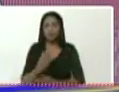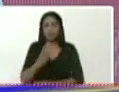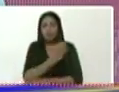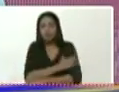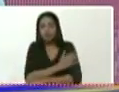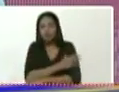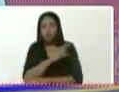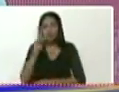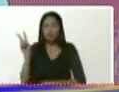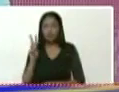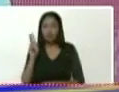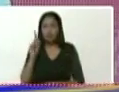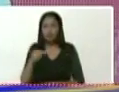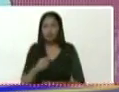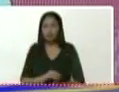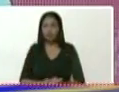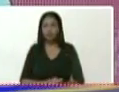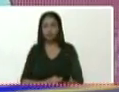oposiciones venezolanas,